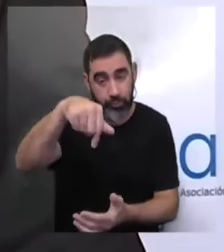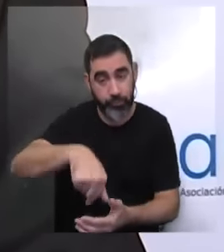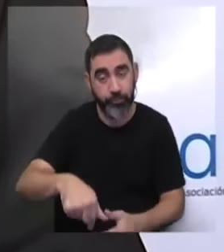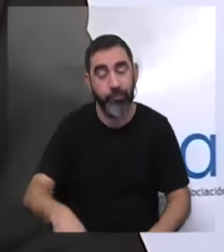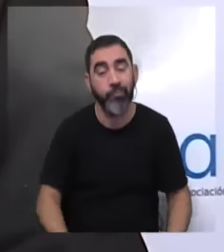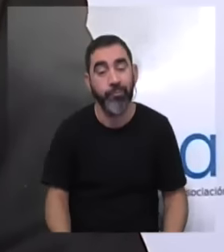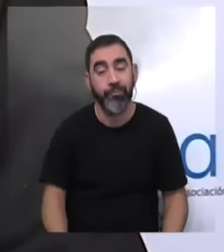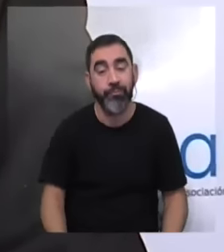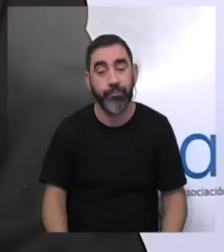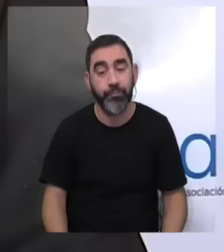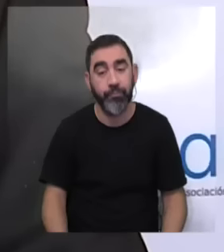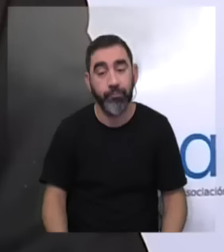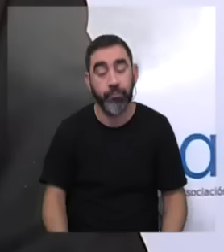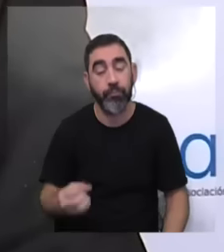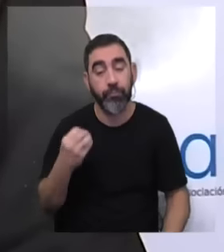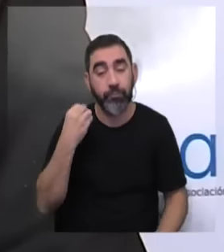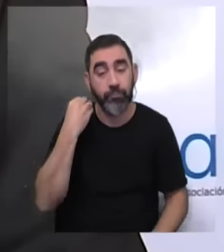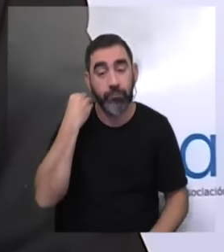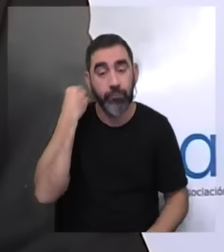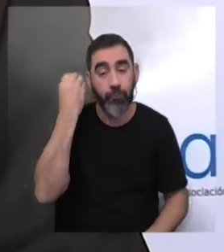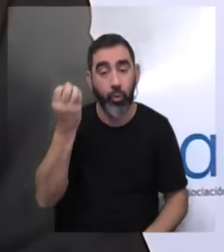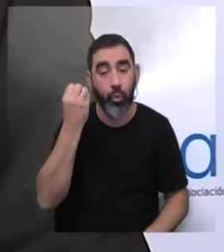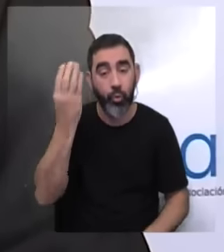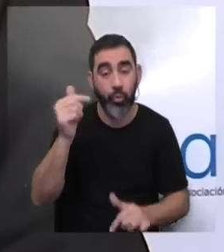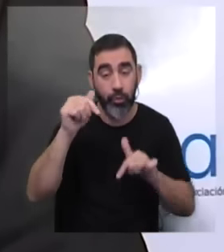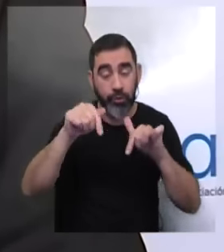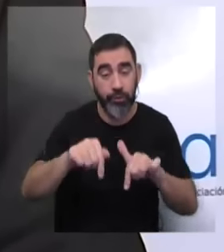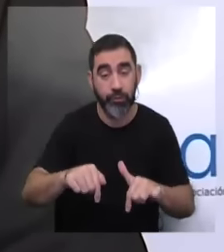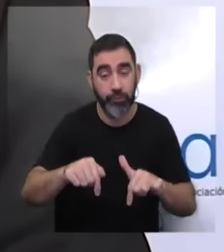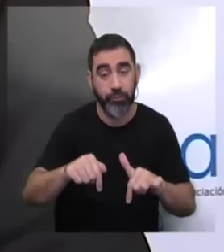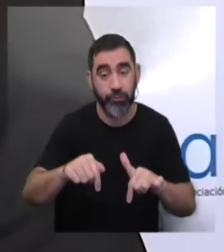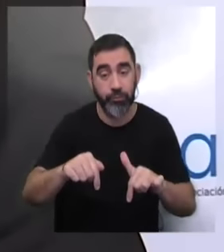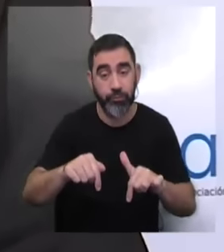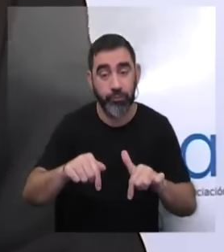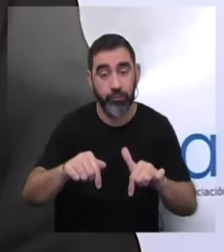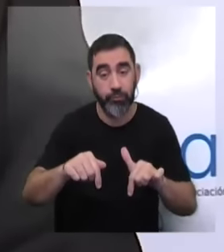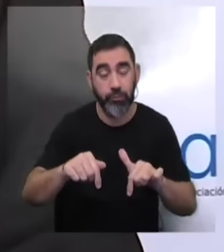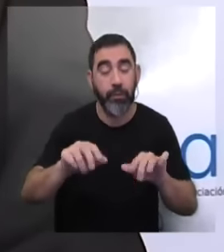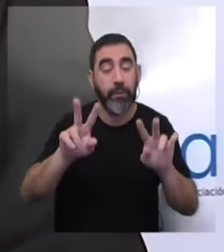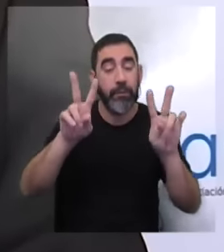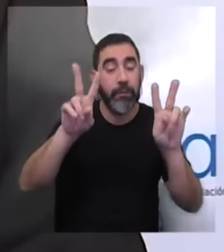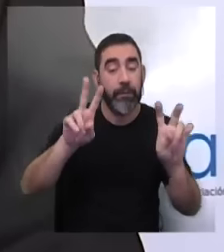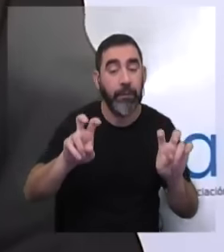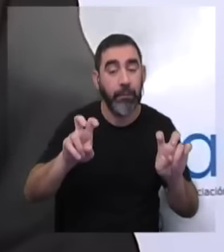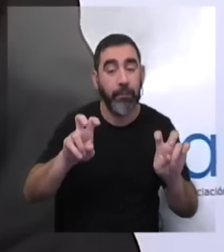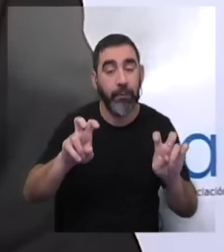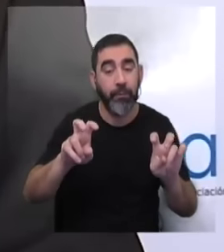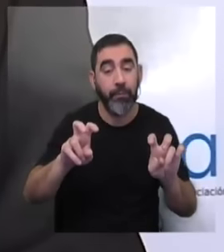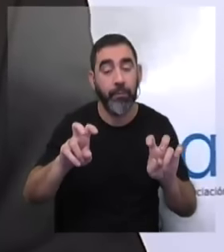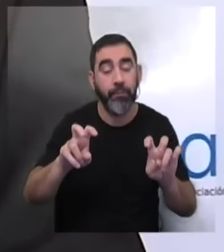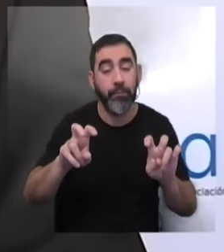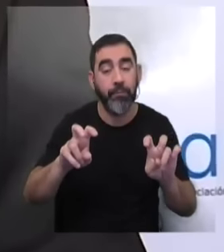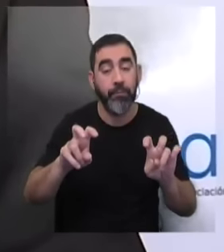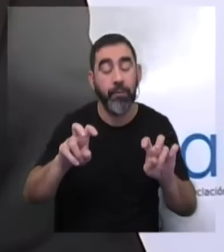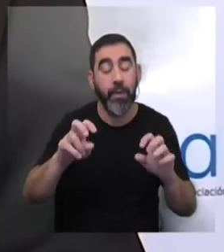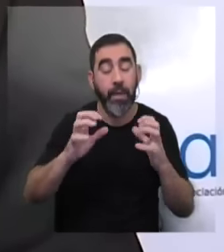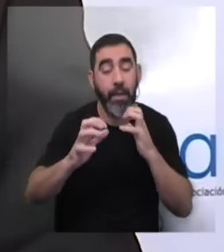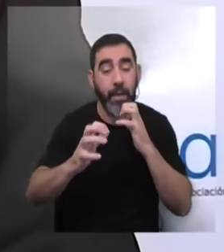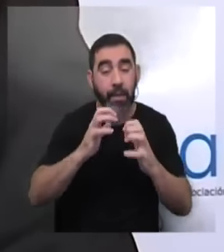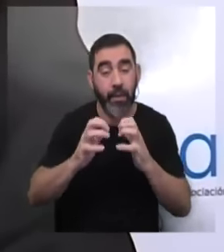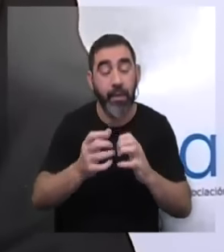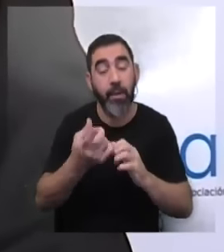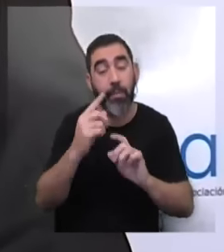Este es un congreso que en realidad abarca temas como bien decías tema de energía pero a